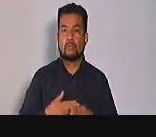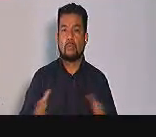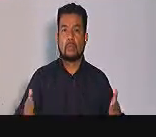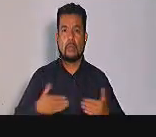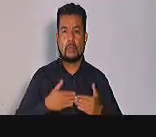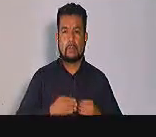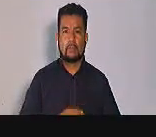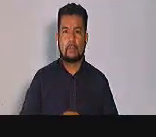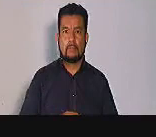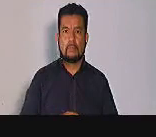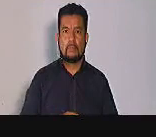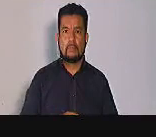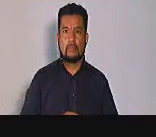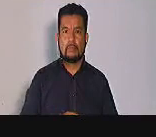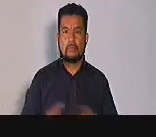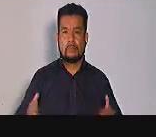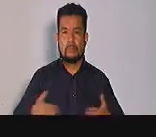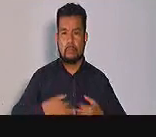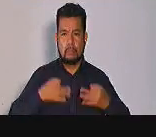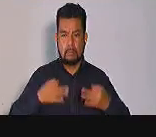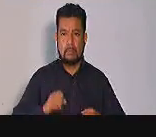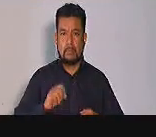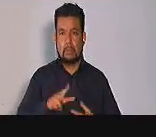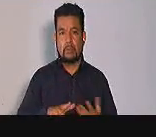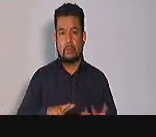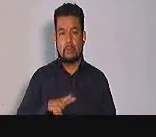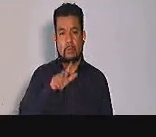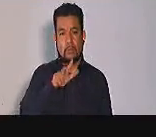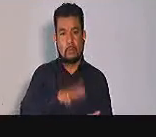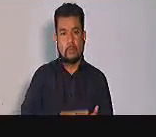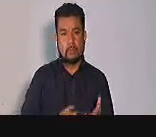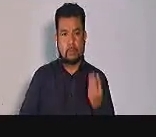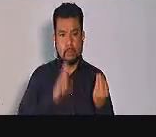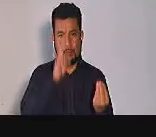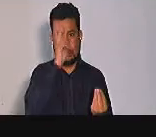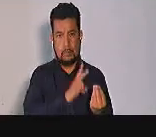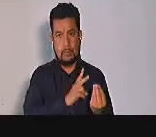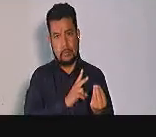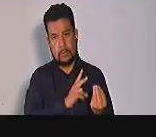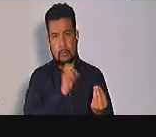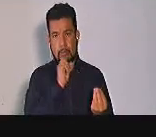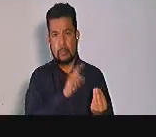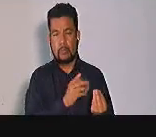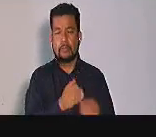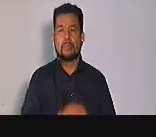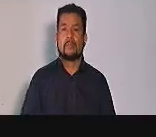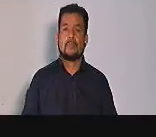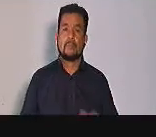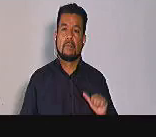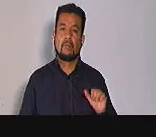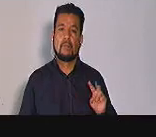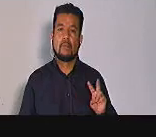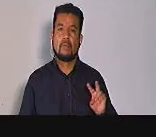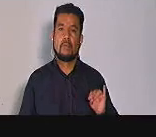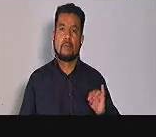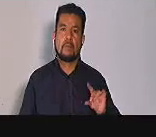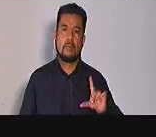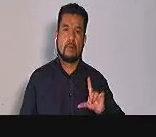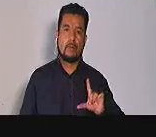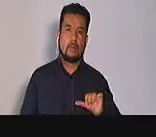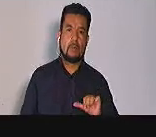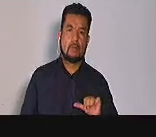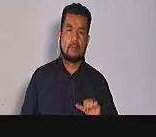cerrar, queda cerrada, aprueban honorables concejales. Ávila Sánchez Juan